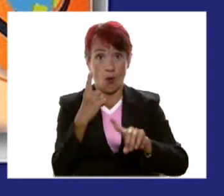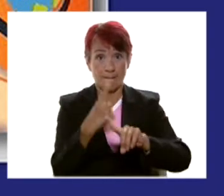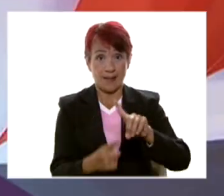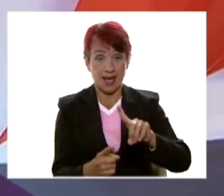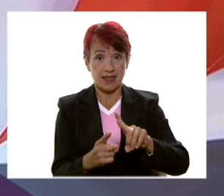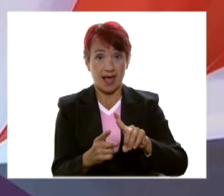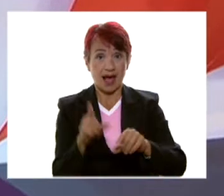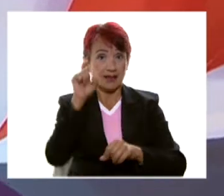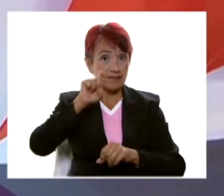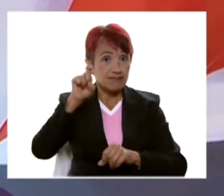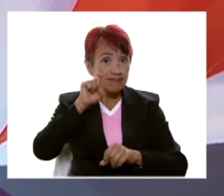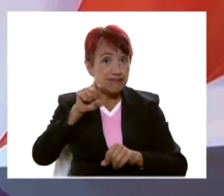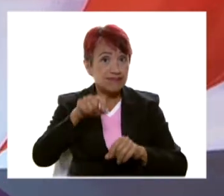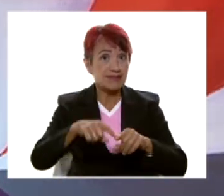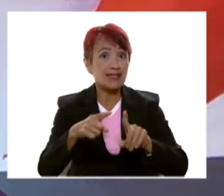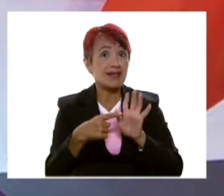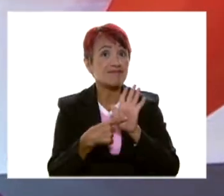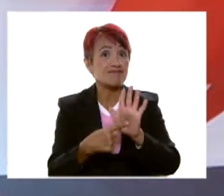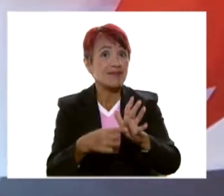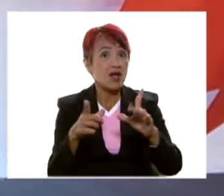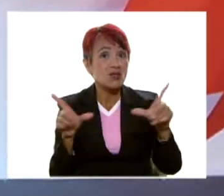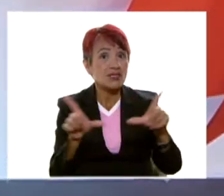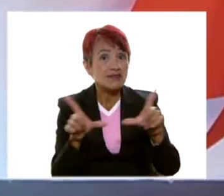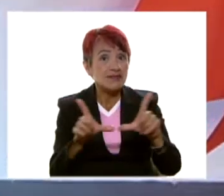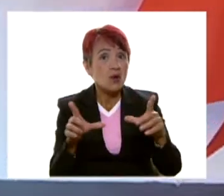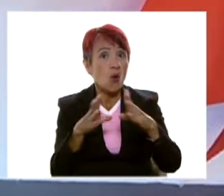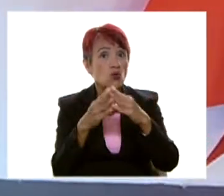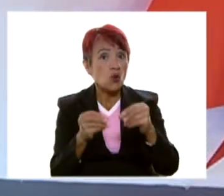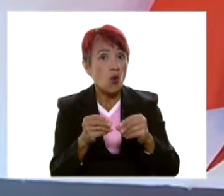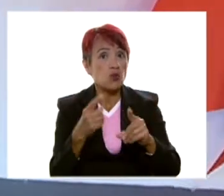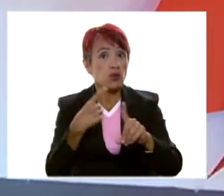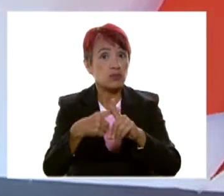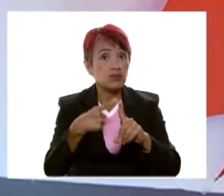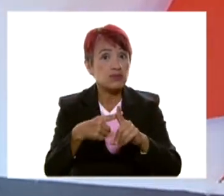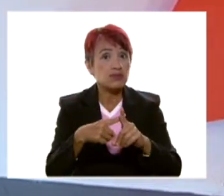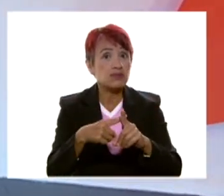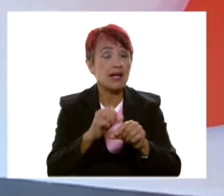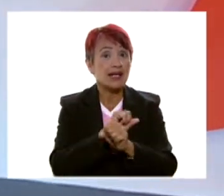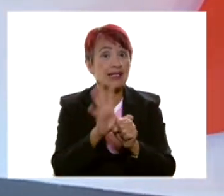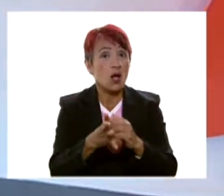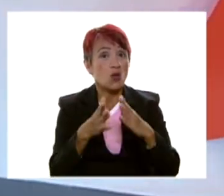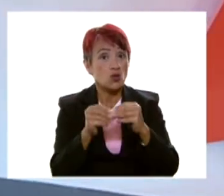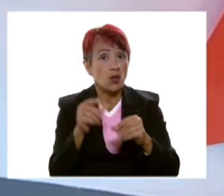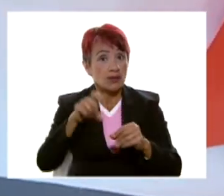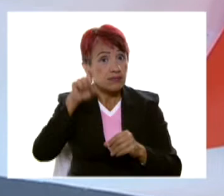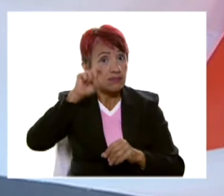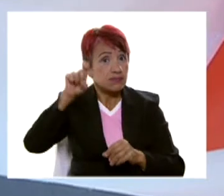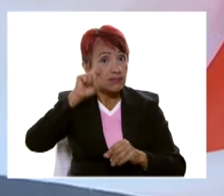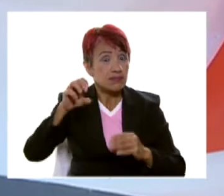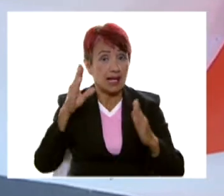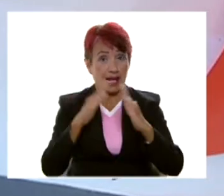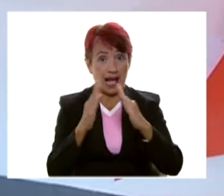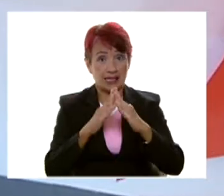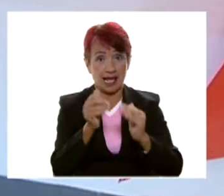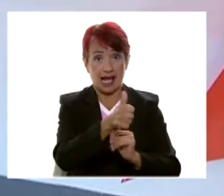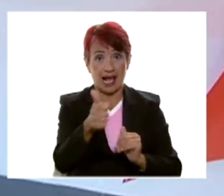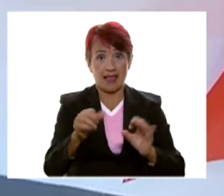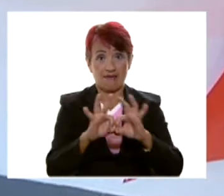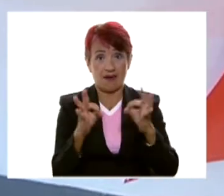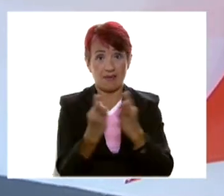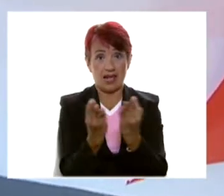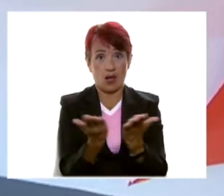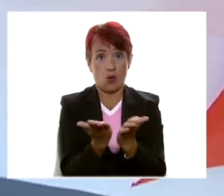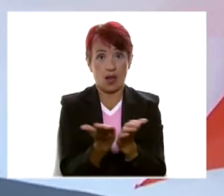a través de estas pantallas? Esto es de manera positiva porque en momentos de pandemia estamos acá con esfuerzo y dedicación para llegar hasta sus hogares en cada familia una